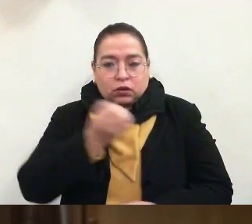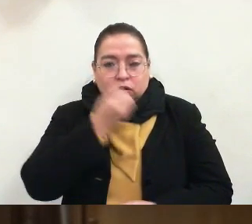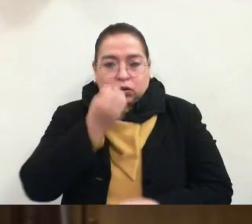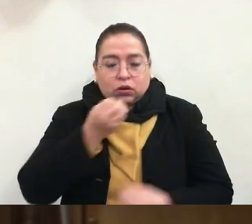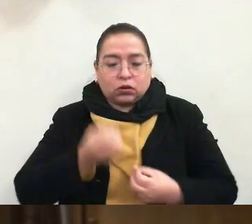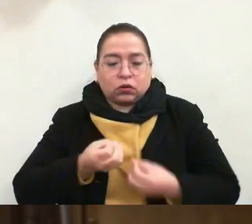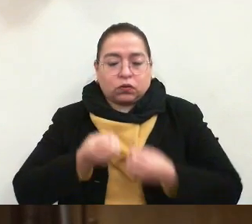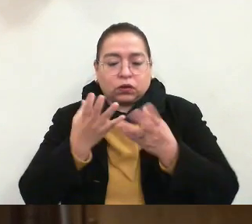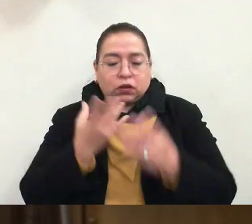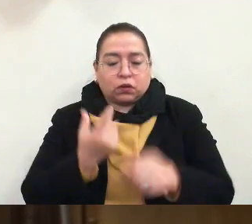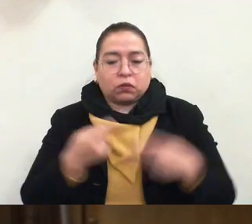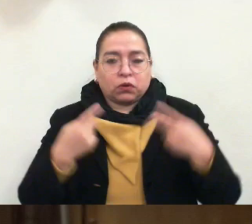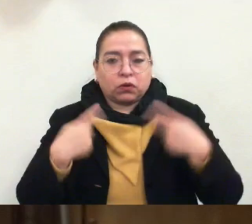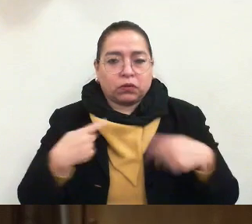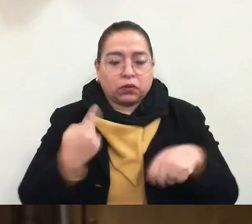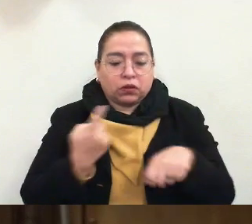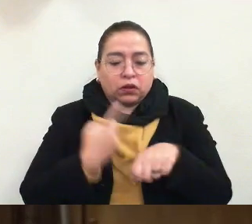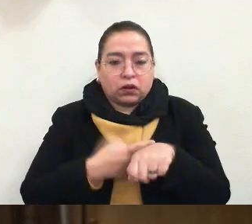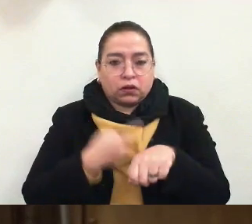los hospitales,